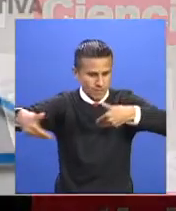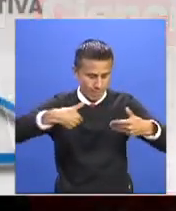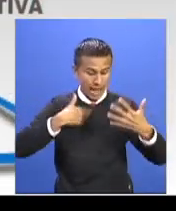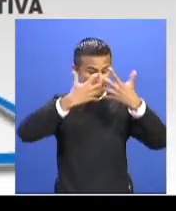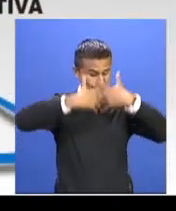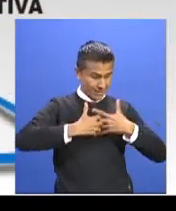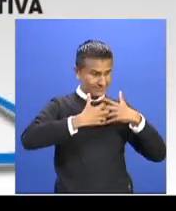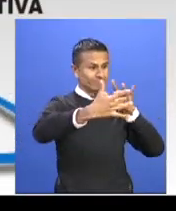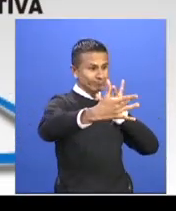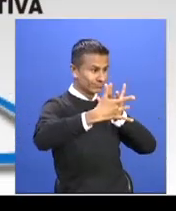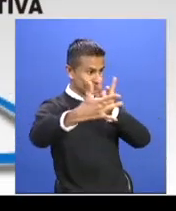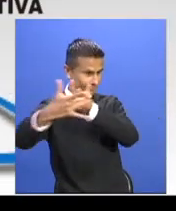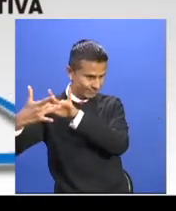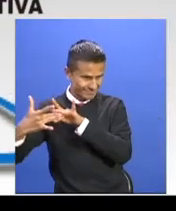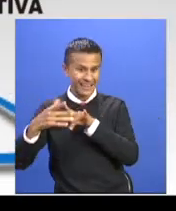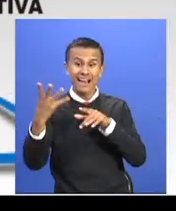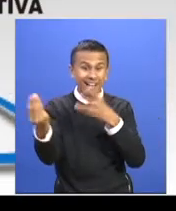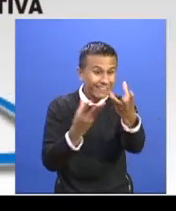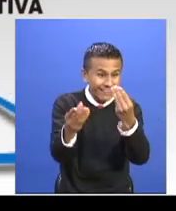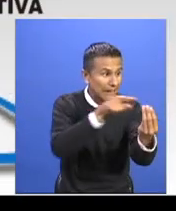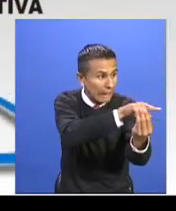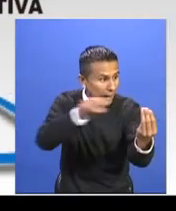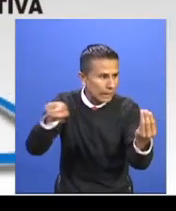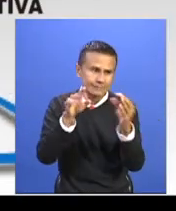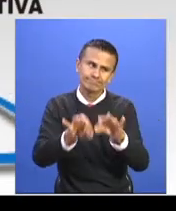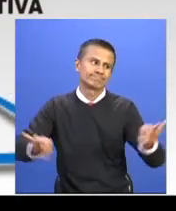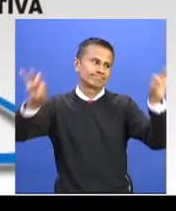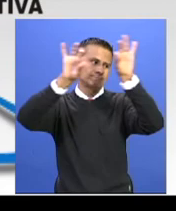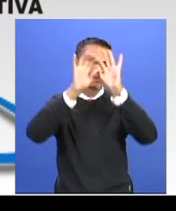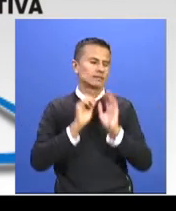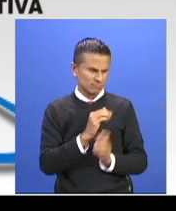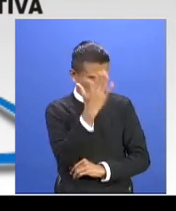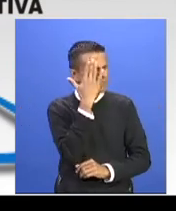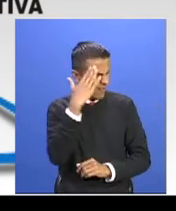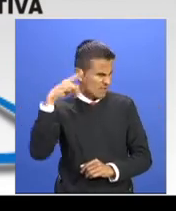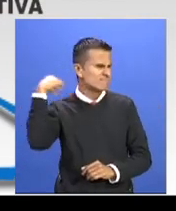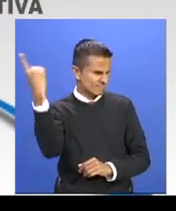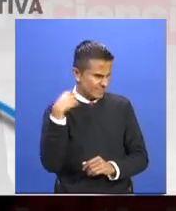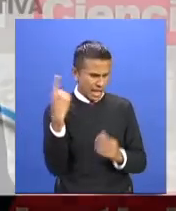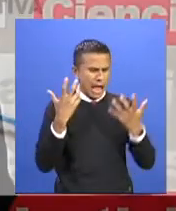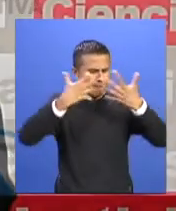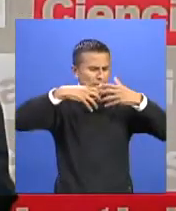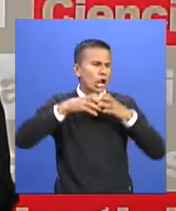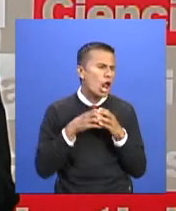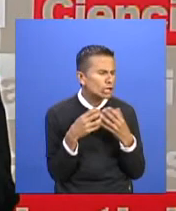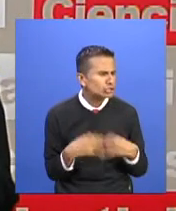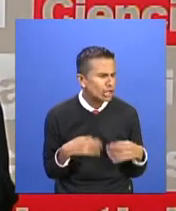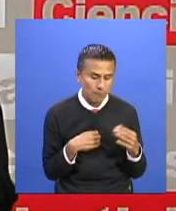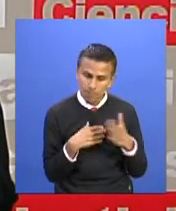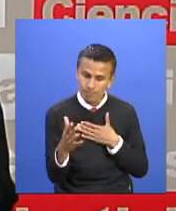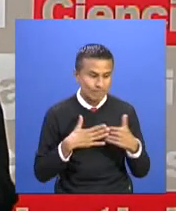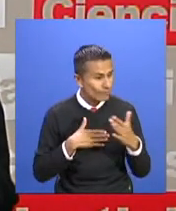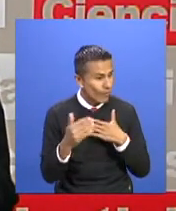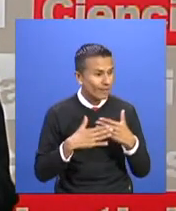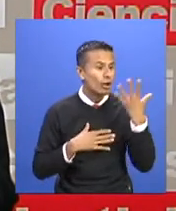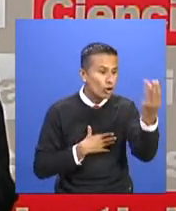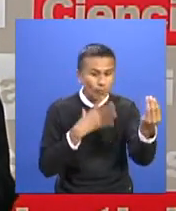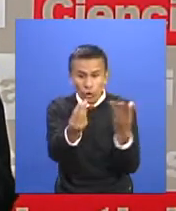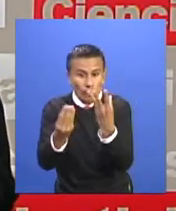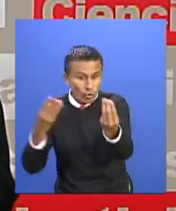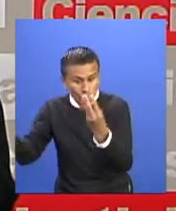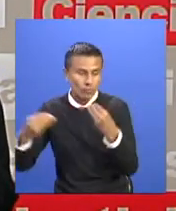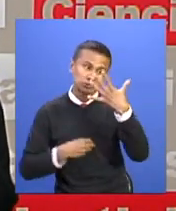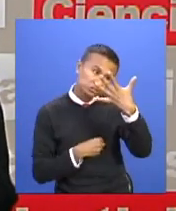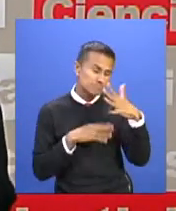empresa se relaciona es un grupo muy importante. Estudios han demostrado que una organización, por pequeña que sea, tiene mínimo relación con 5